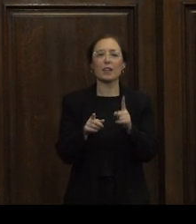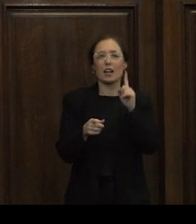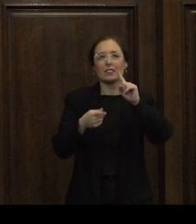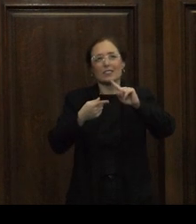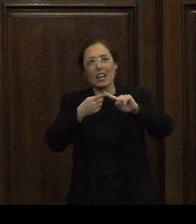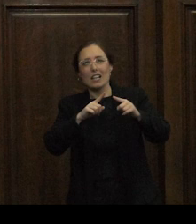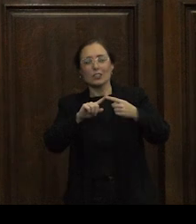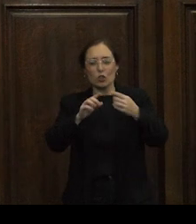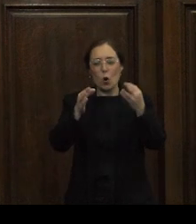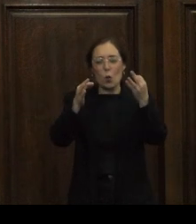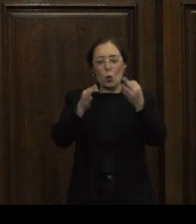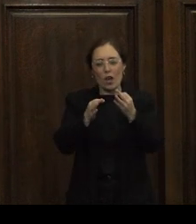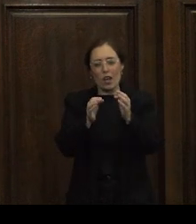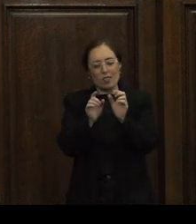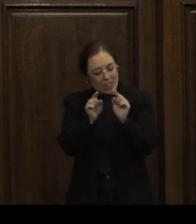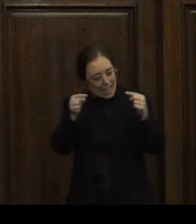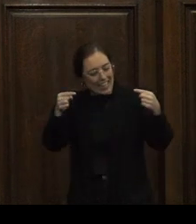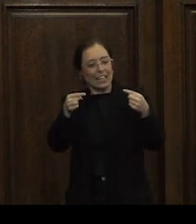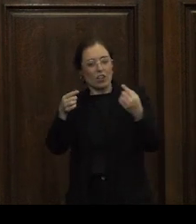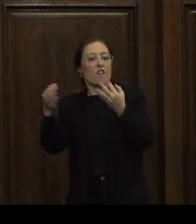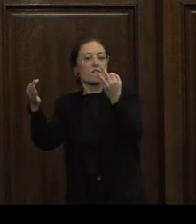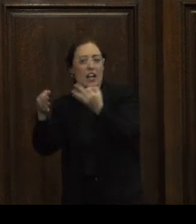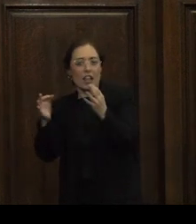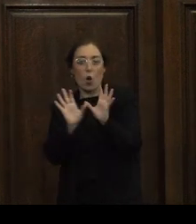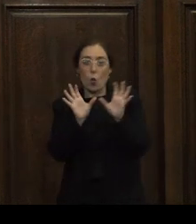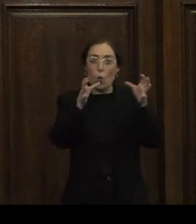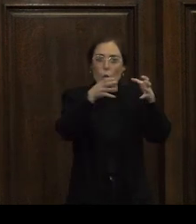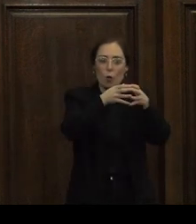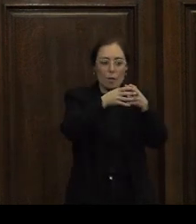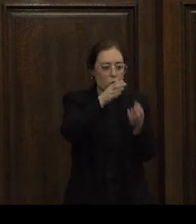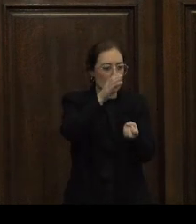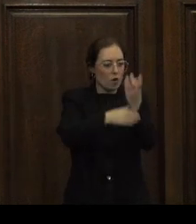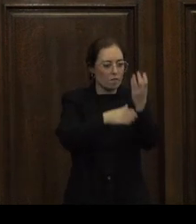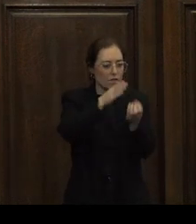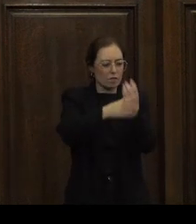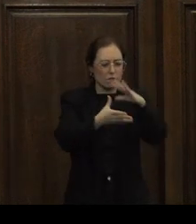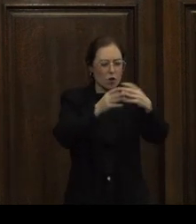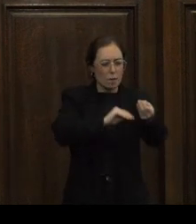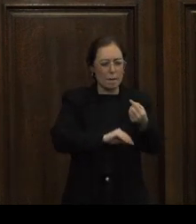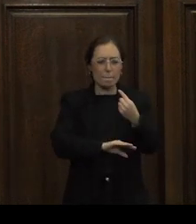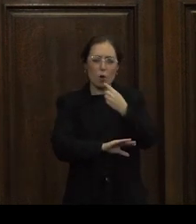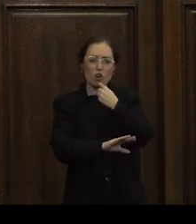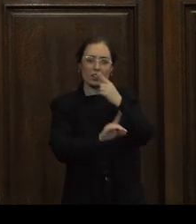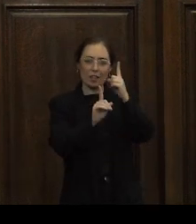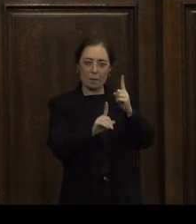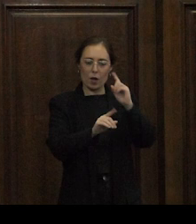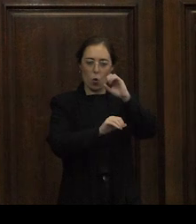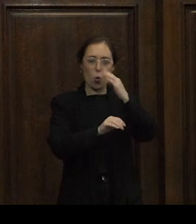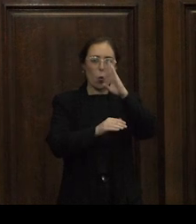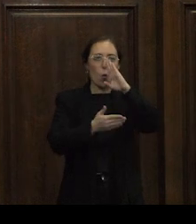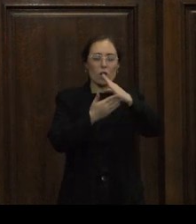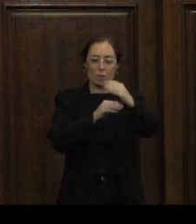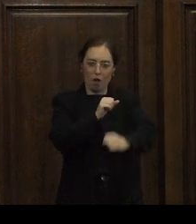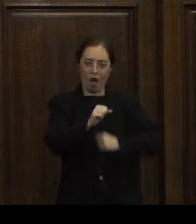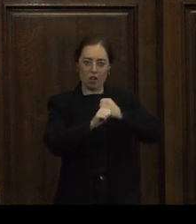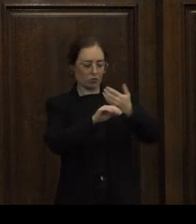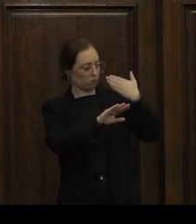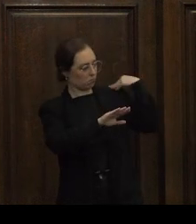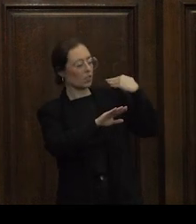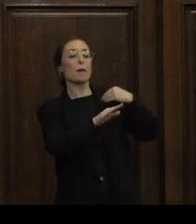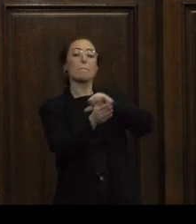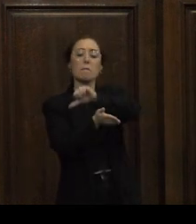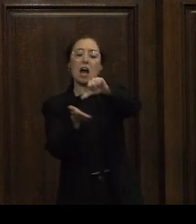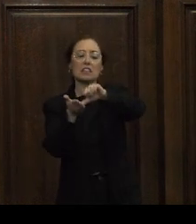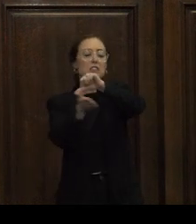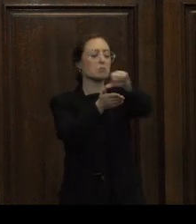relacionado directamente con la posverdad, o sea, es un conjunto de nuevas figuras políticas que en los últimos años están apareciendo en diversos